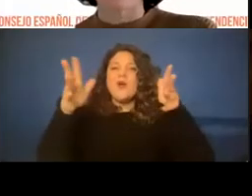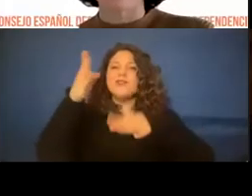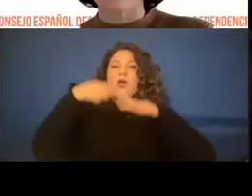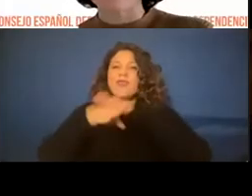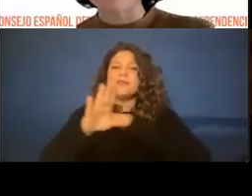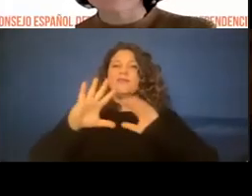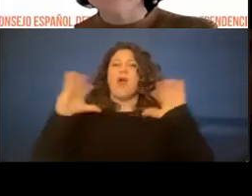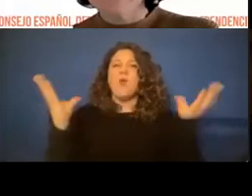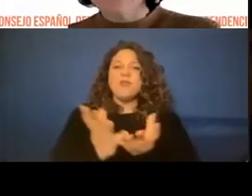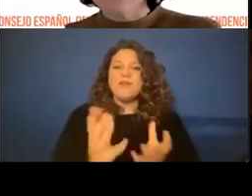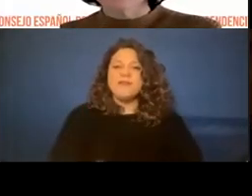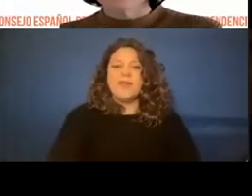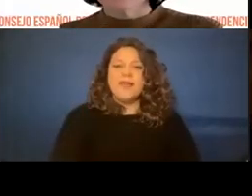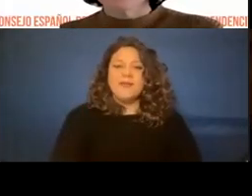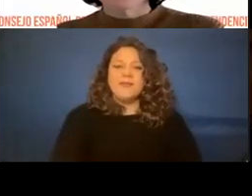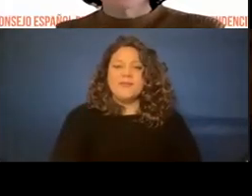universal del...